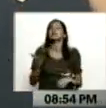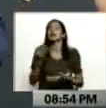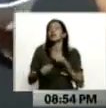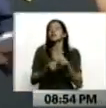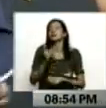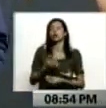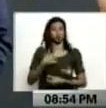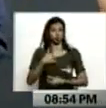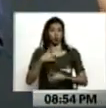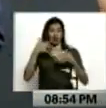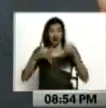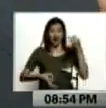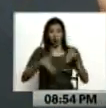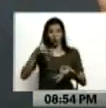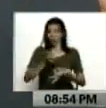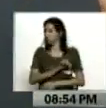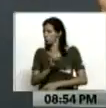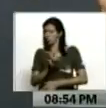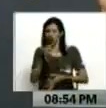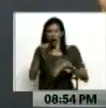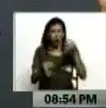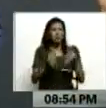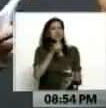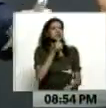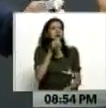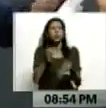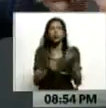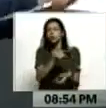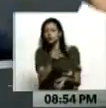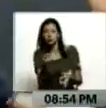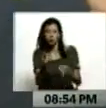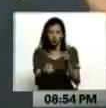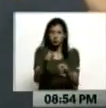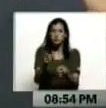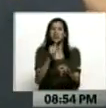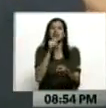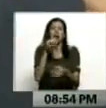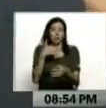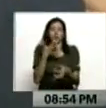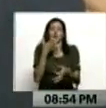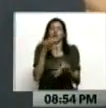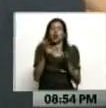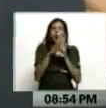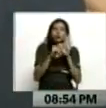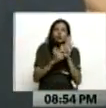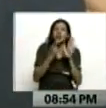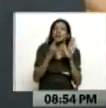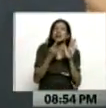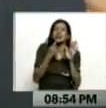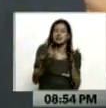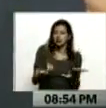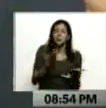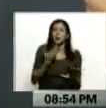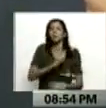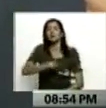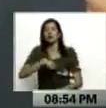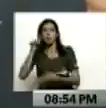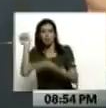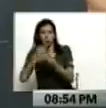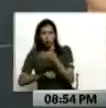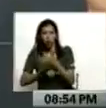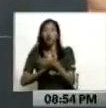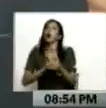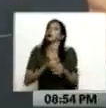hicieron yo no soy abogado los abogados por aquí están por aquí varios pero qué procedía de la